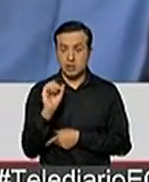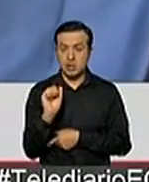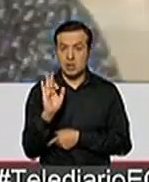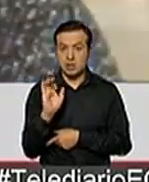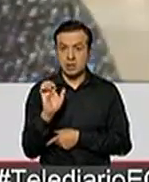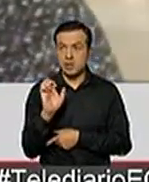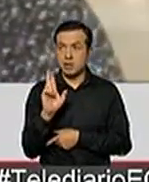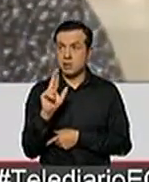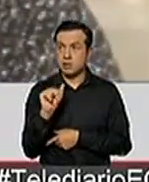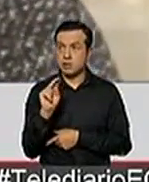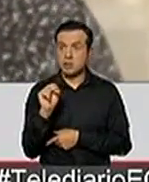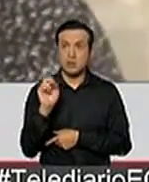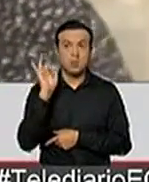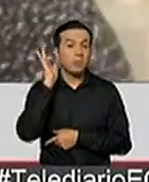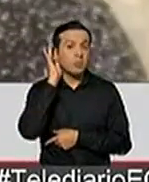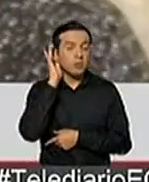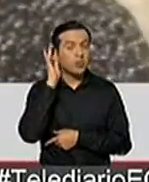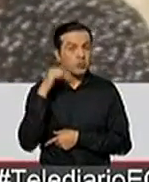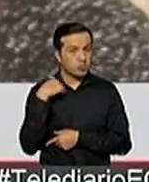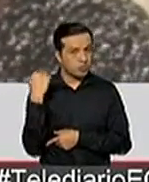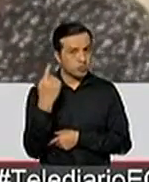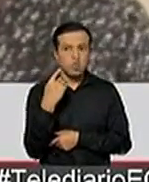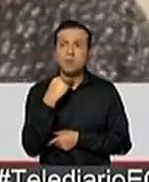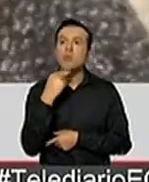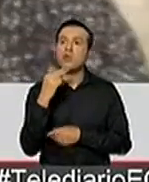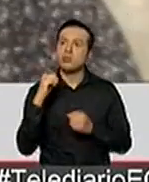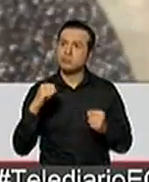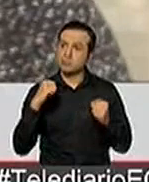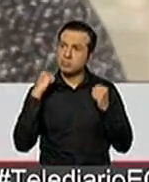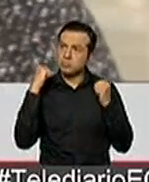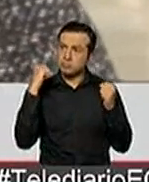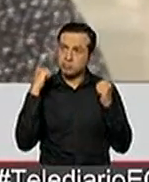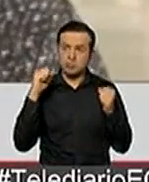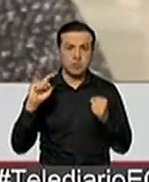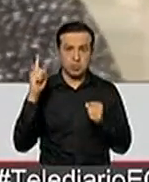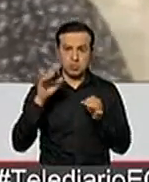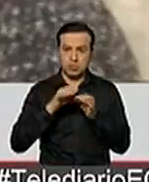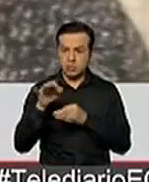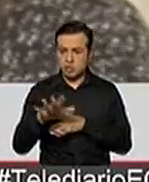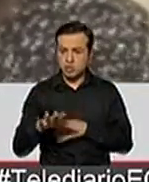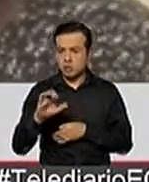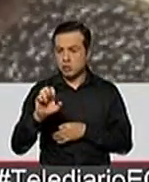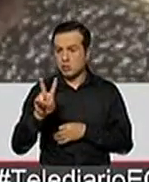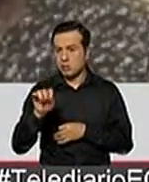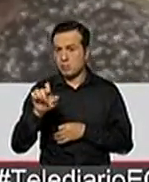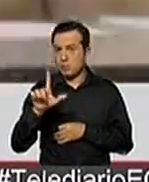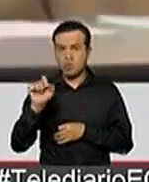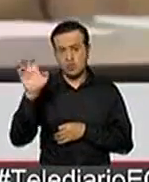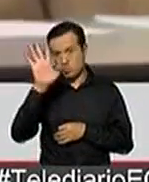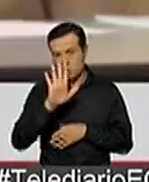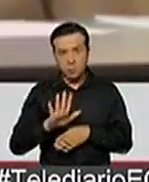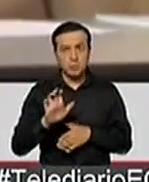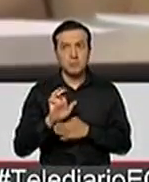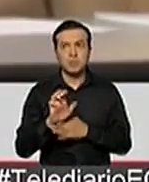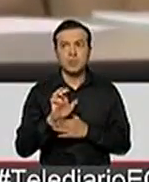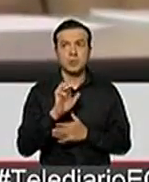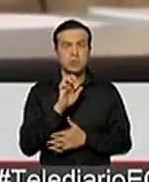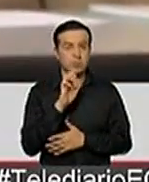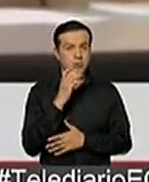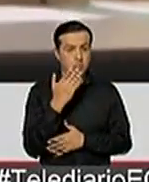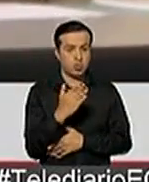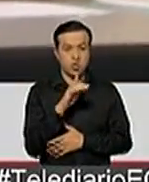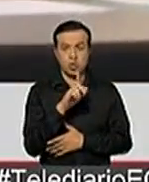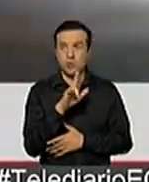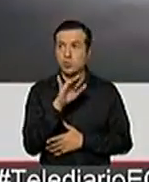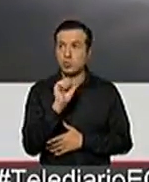Guevara. Y las mujeres hemos levantado la voz no solamente en el Cantón Ceballos, sino a nivel nacional. Luis Barona, alcalde